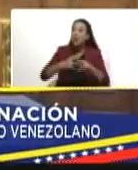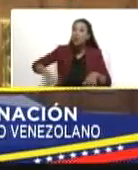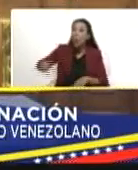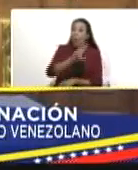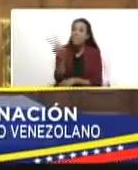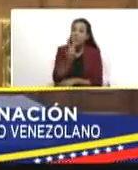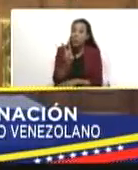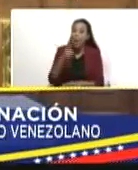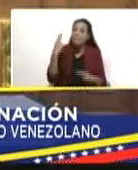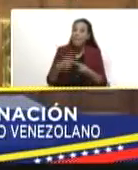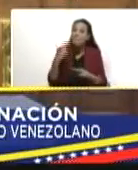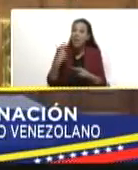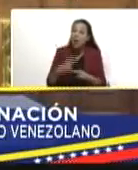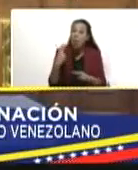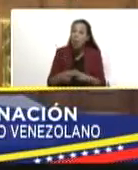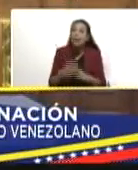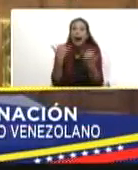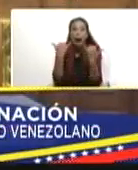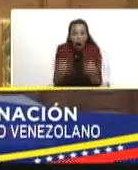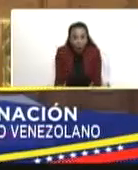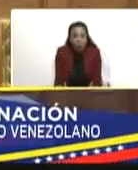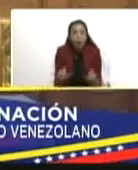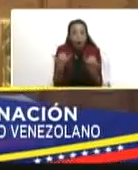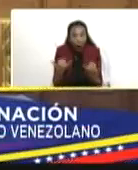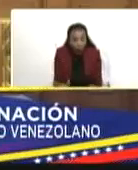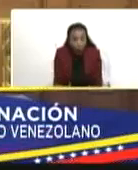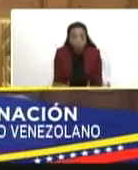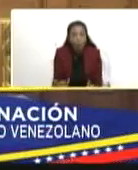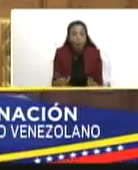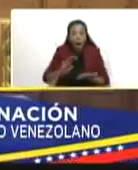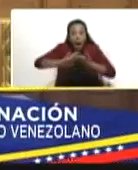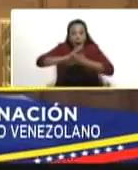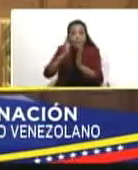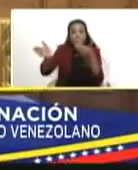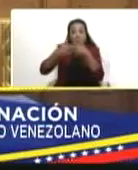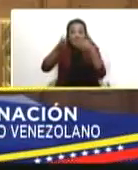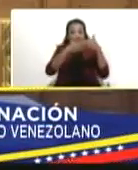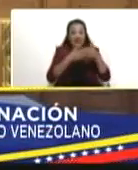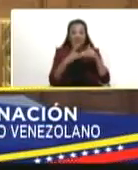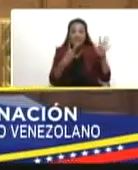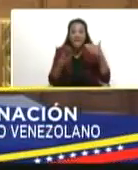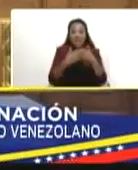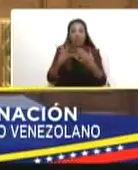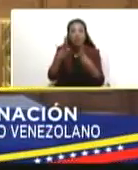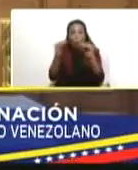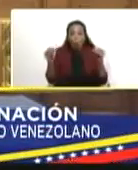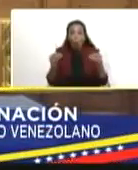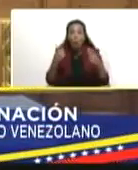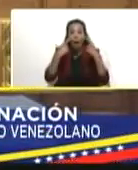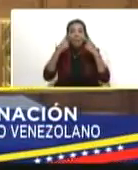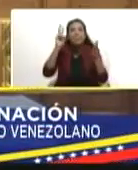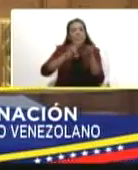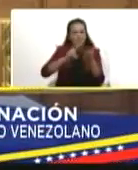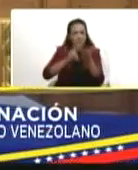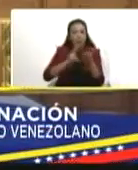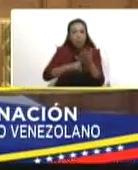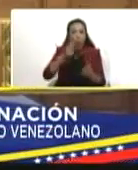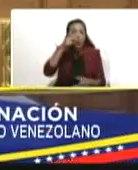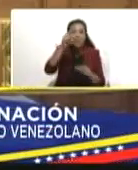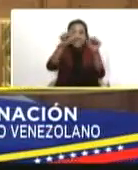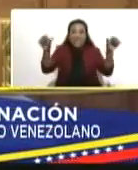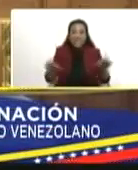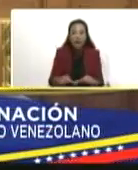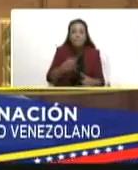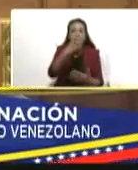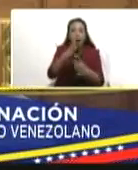país Ahora hay que garantizar que todas las cárceles tengan de verdad el sistema de